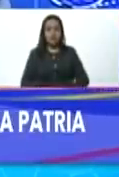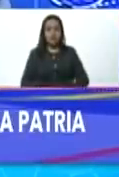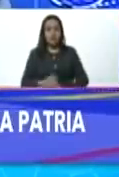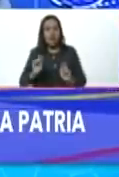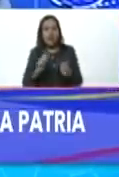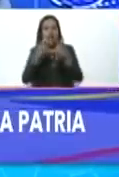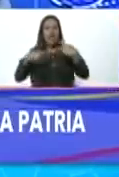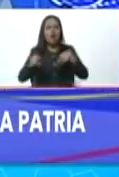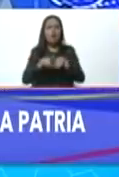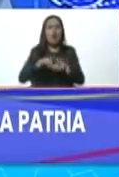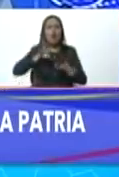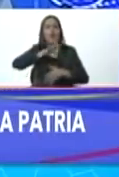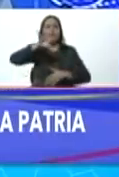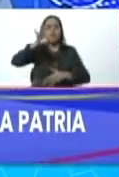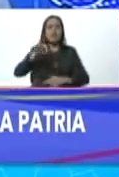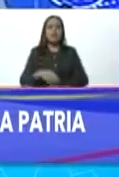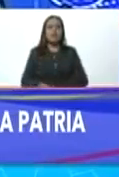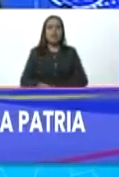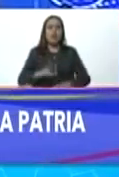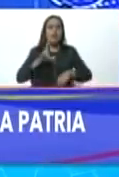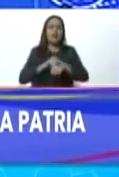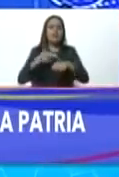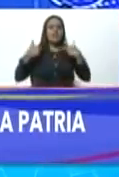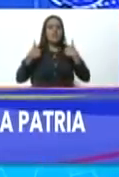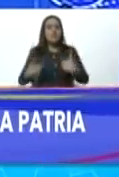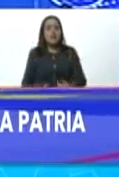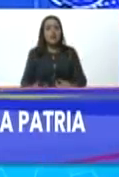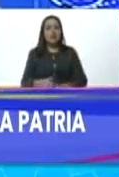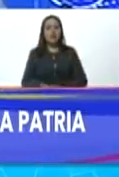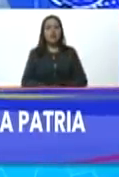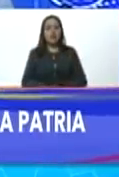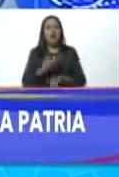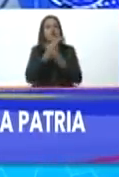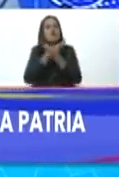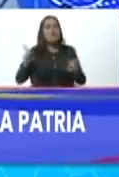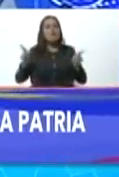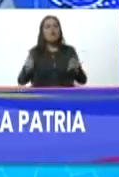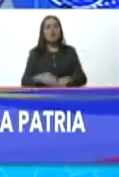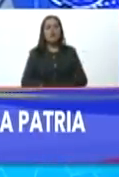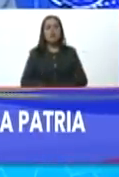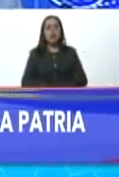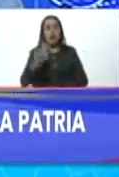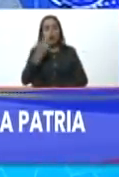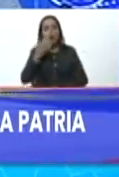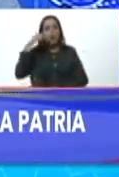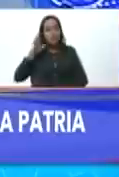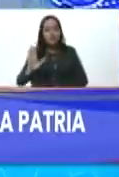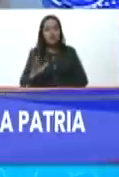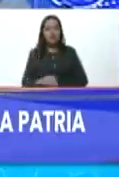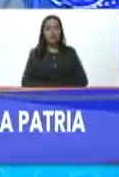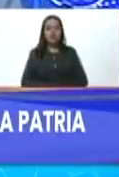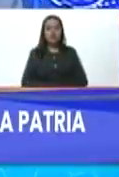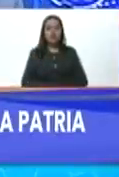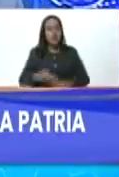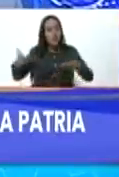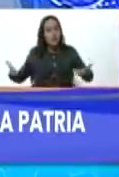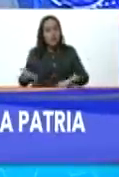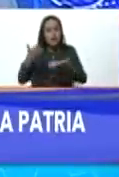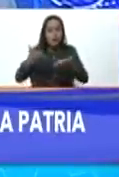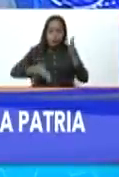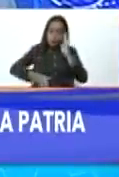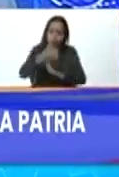Rescatemos el espíritu original de una medicina humana, pública, comprometida. Y vayamos más allá.